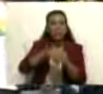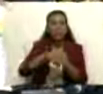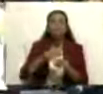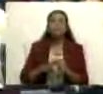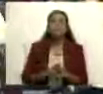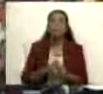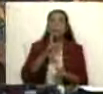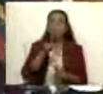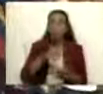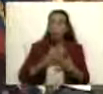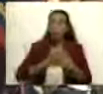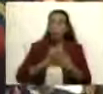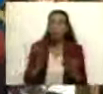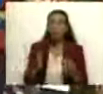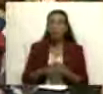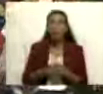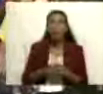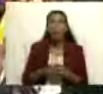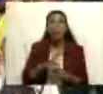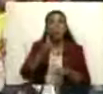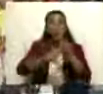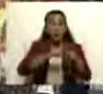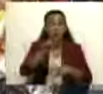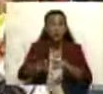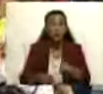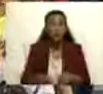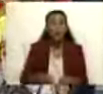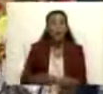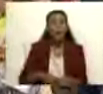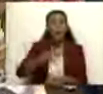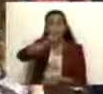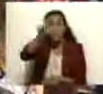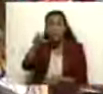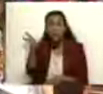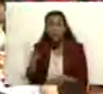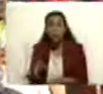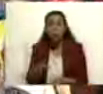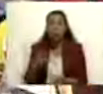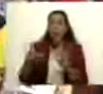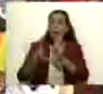votación por nuestro Esequibo, por nuestro referéndum, para que nuestro territorio sea nuestro como siempre lo ha hecho.